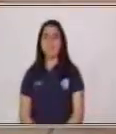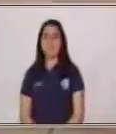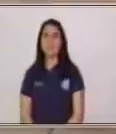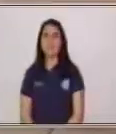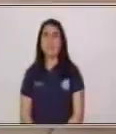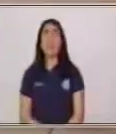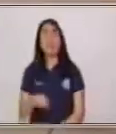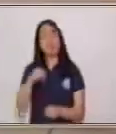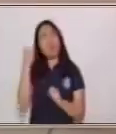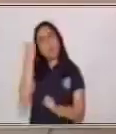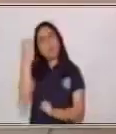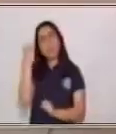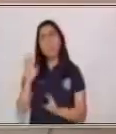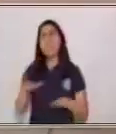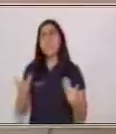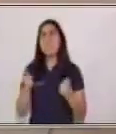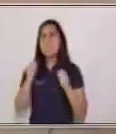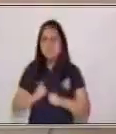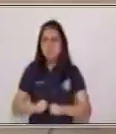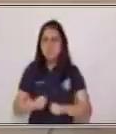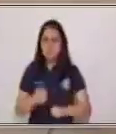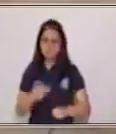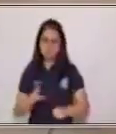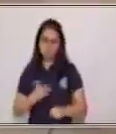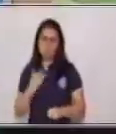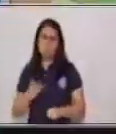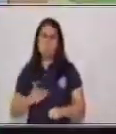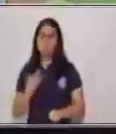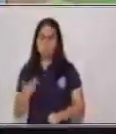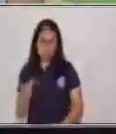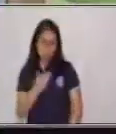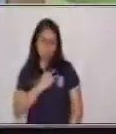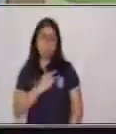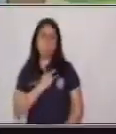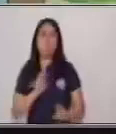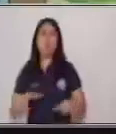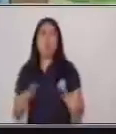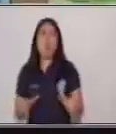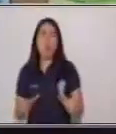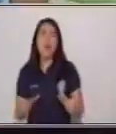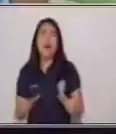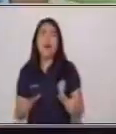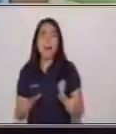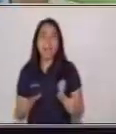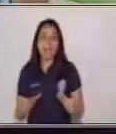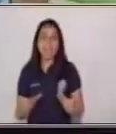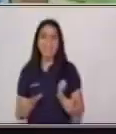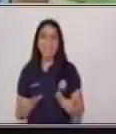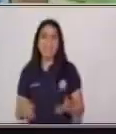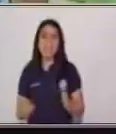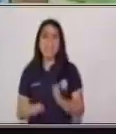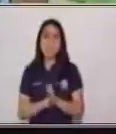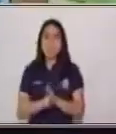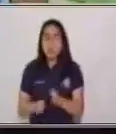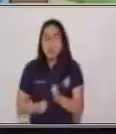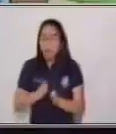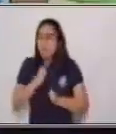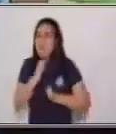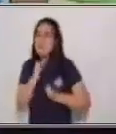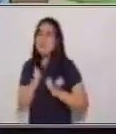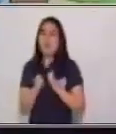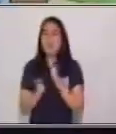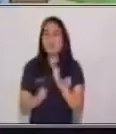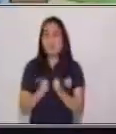Muy bien, continuando con el tema de las sesiones anteriores, esta semana o en este momento vamos a ver el